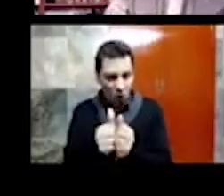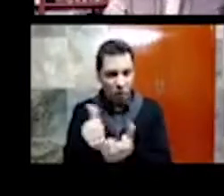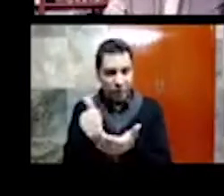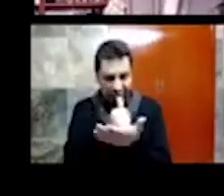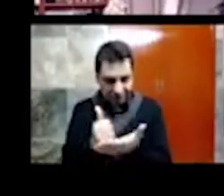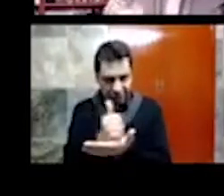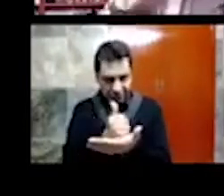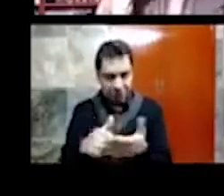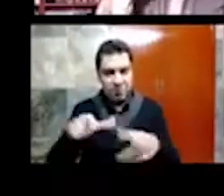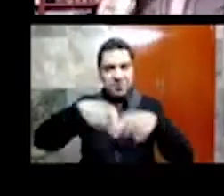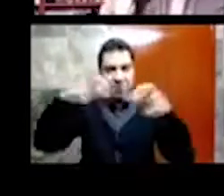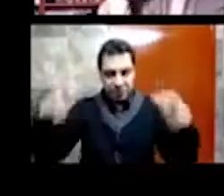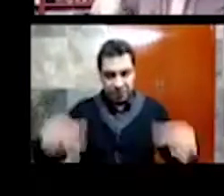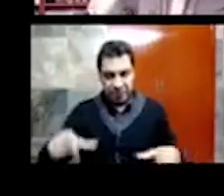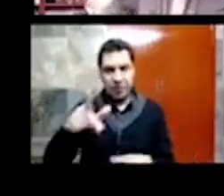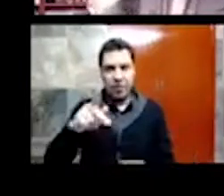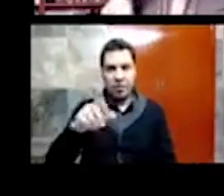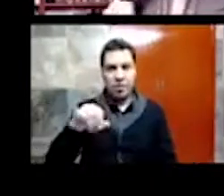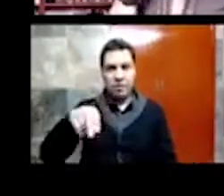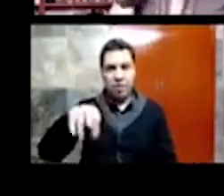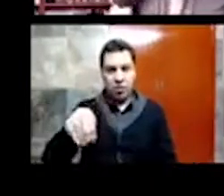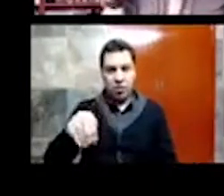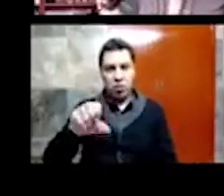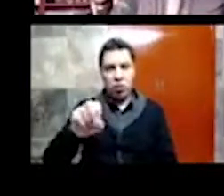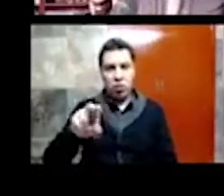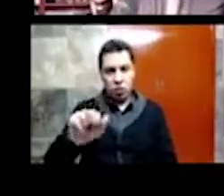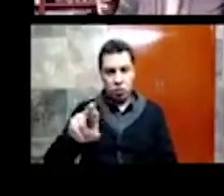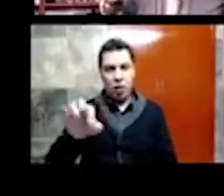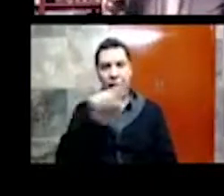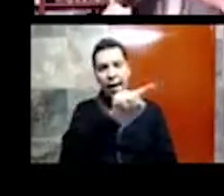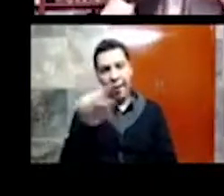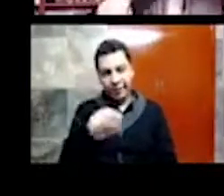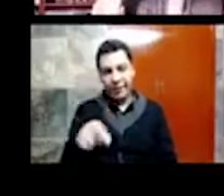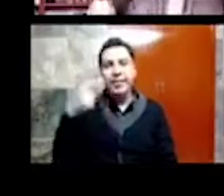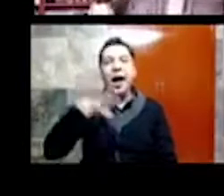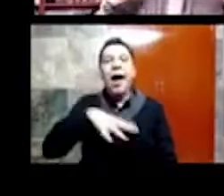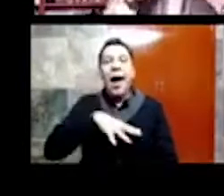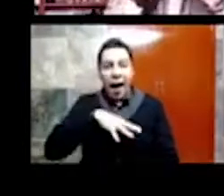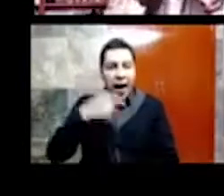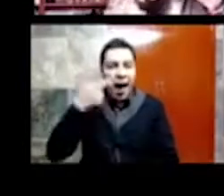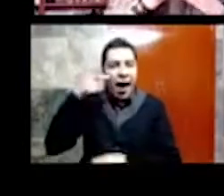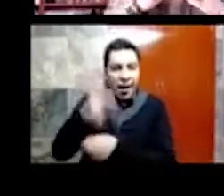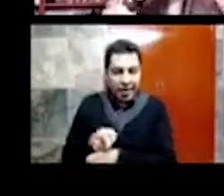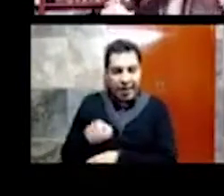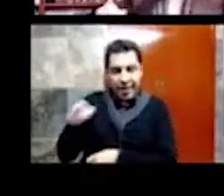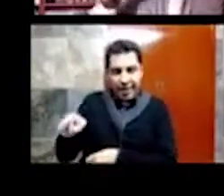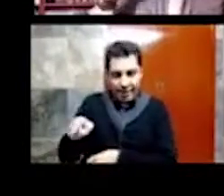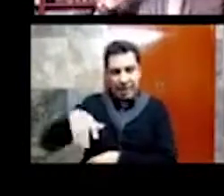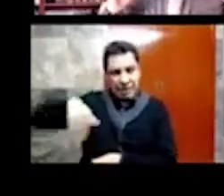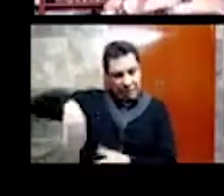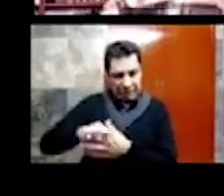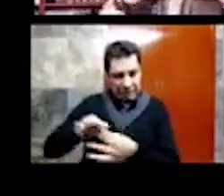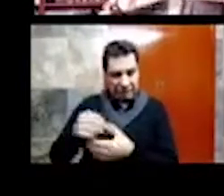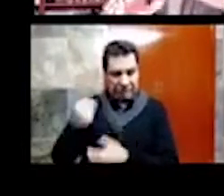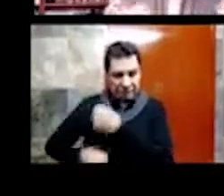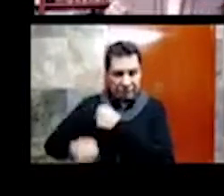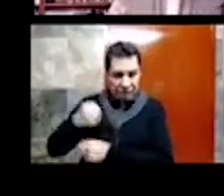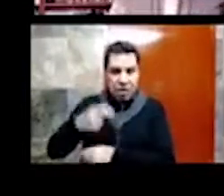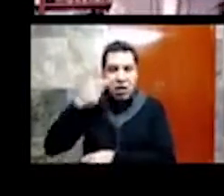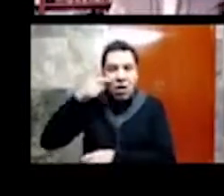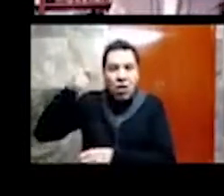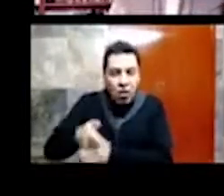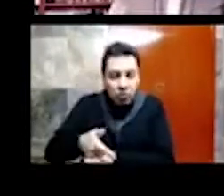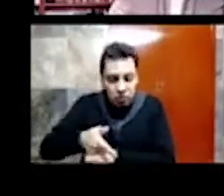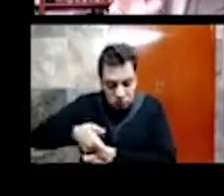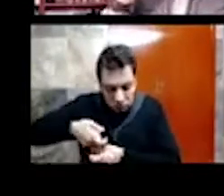refiere, con esta incrustación de clavos que tienen funciones de compensación de la superficie o de la tensión superficial